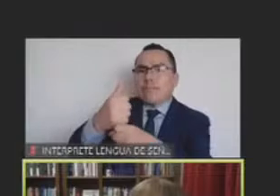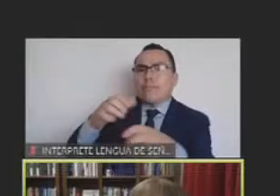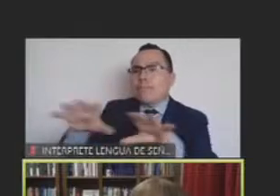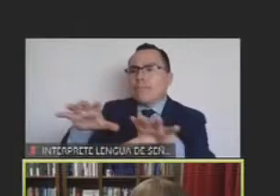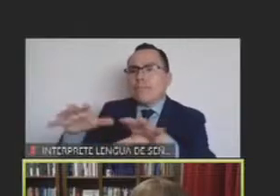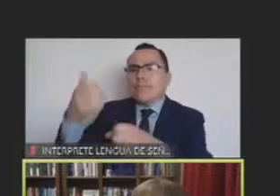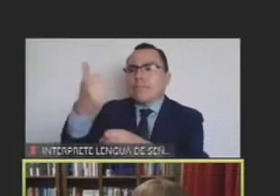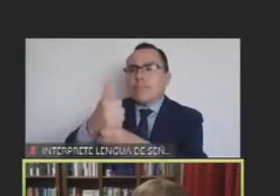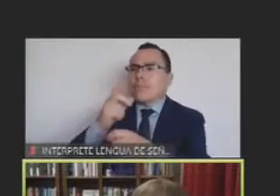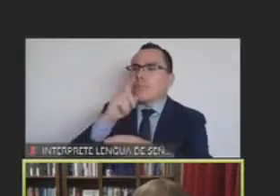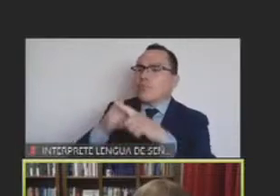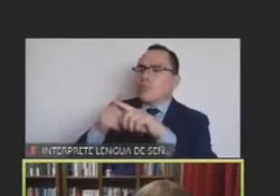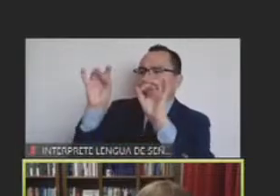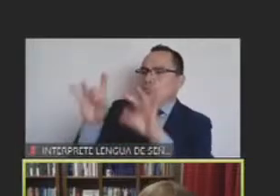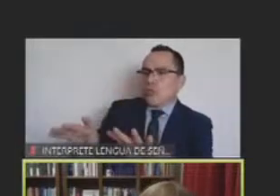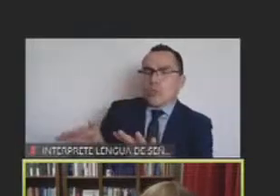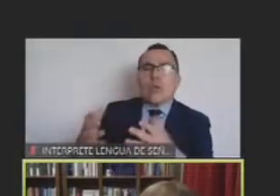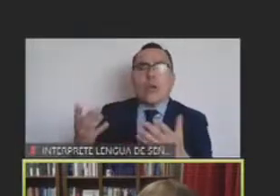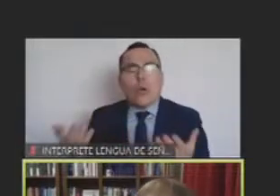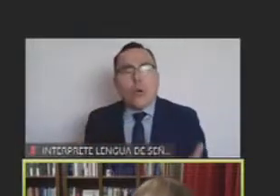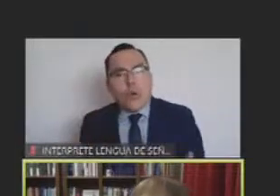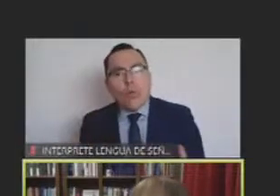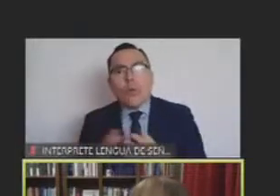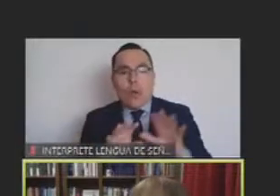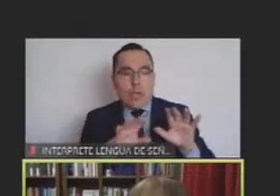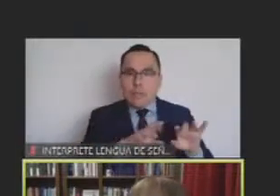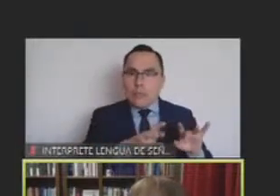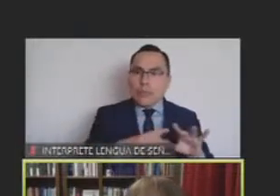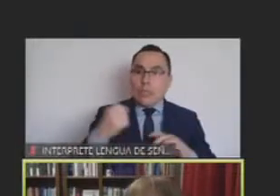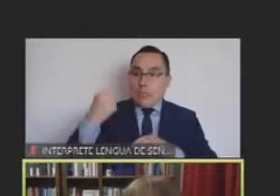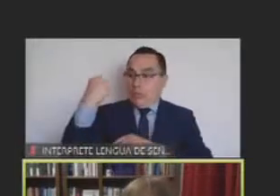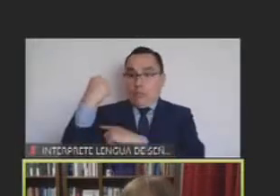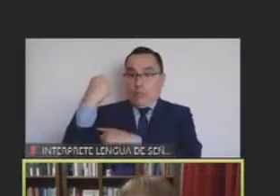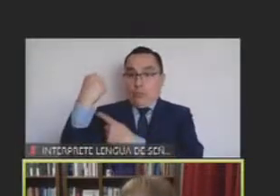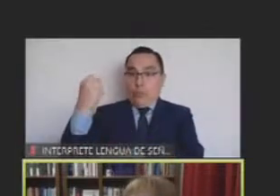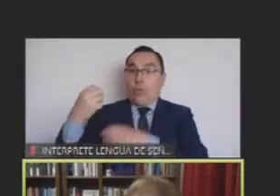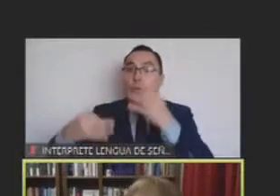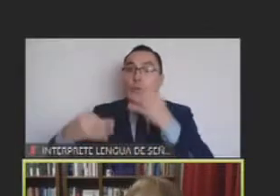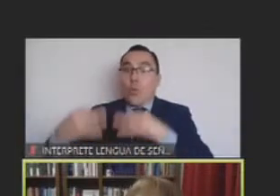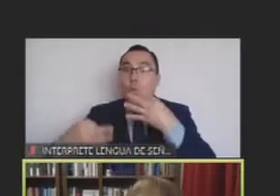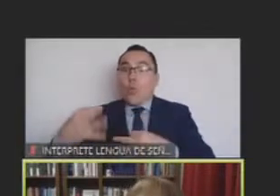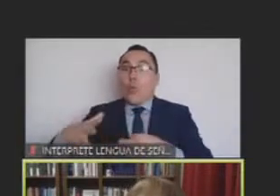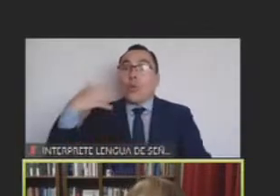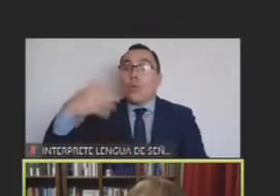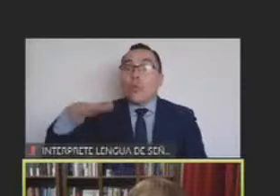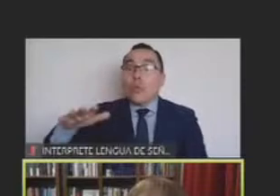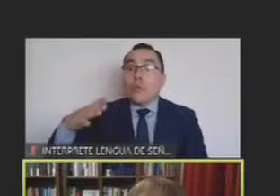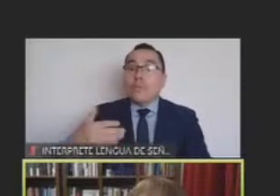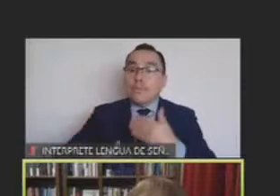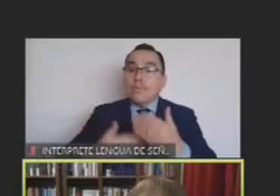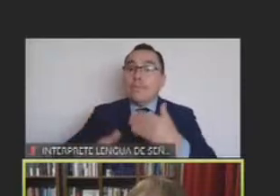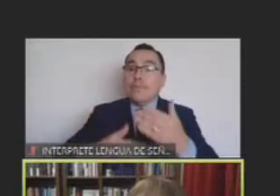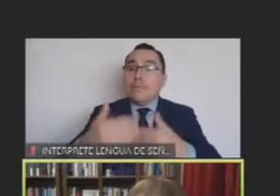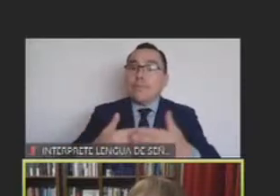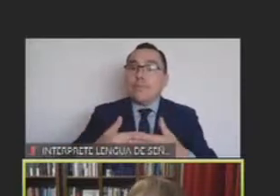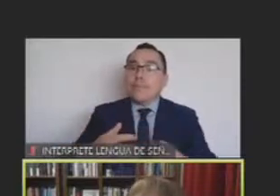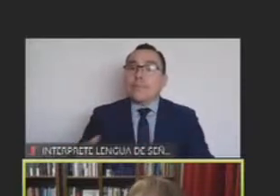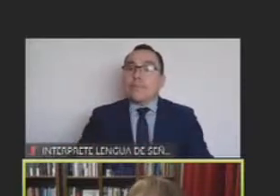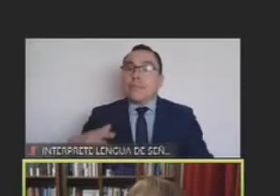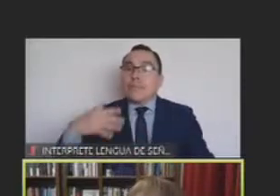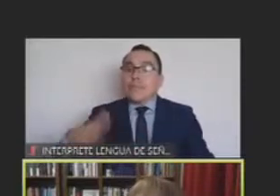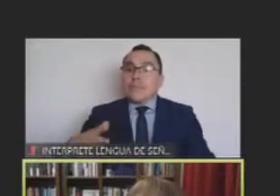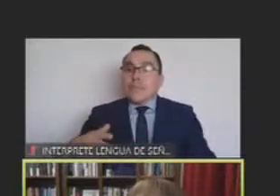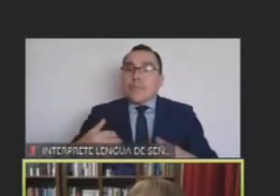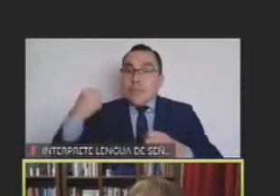son de la parte de la administración misma del Poder Judicial, es absolutamente fundamental que el propio Poder